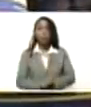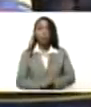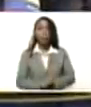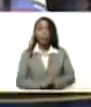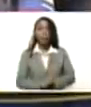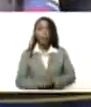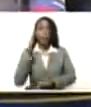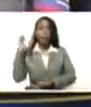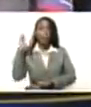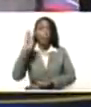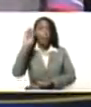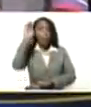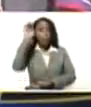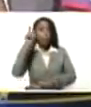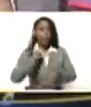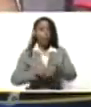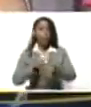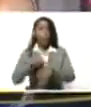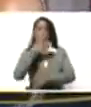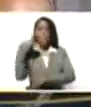vienen tiempos mejores